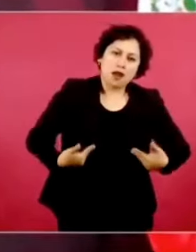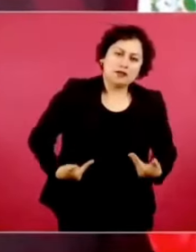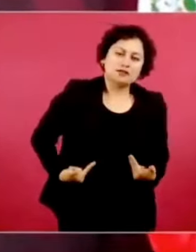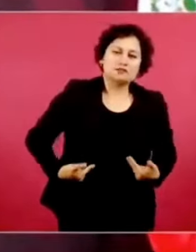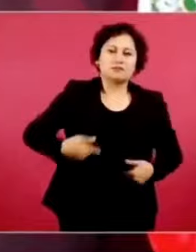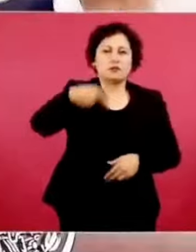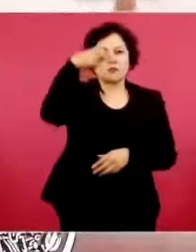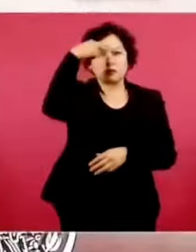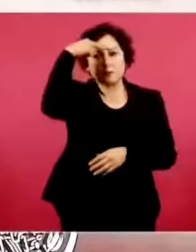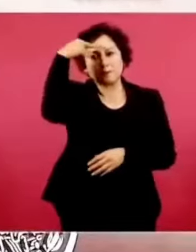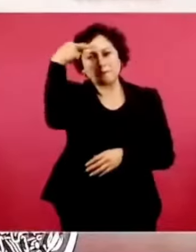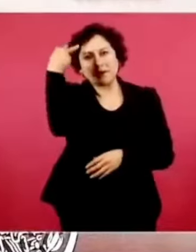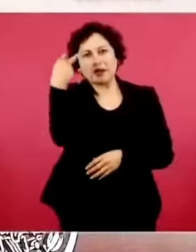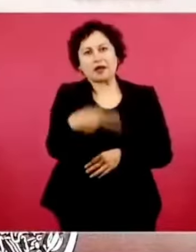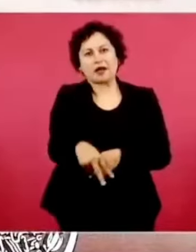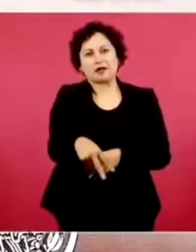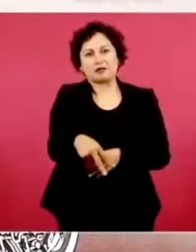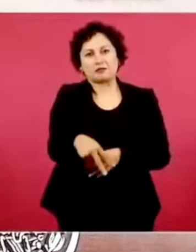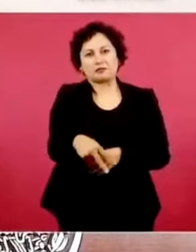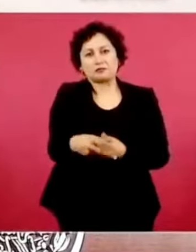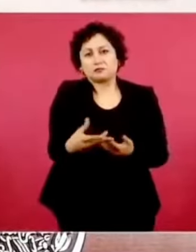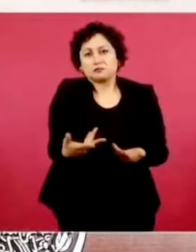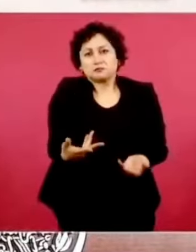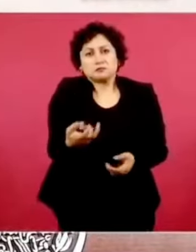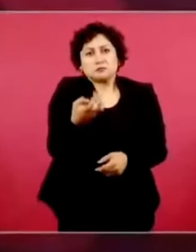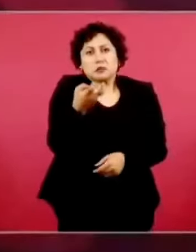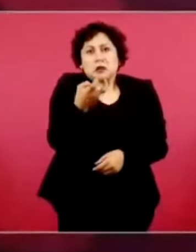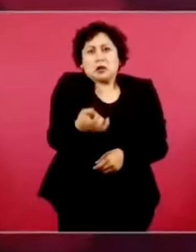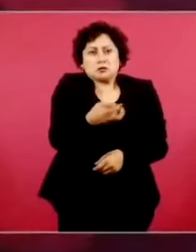Y eso es lo que estamos aplicando.